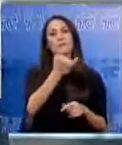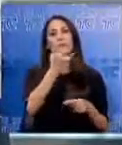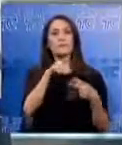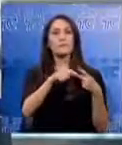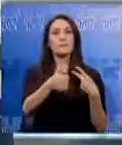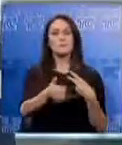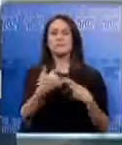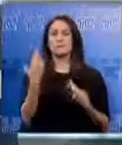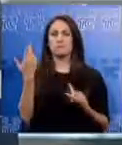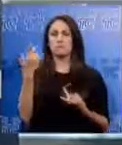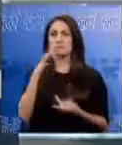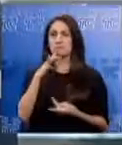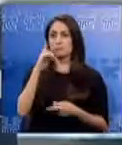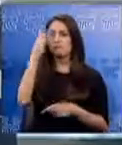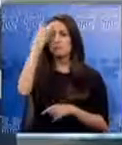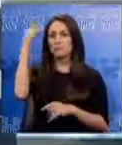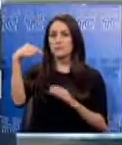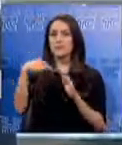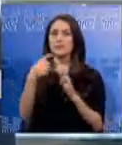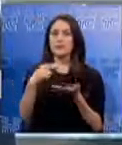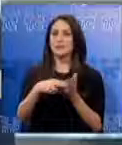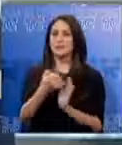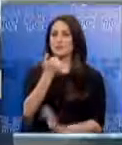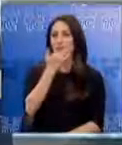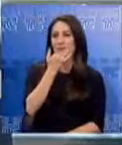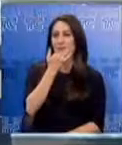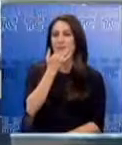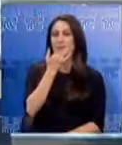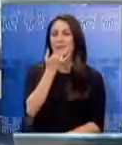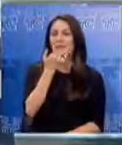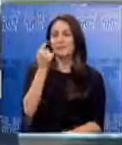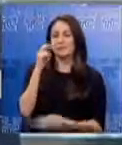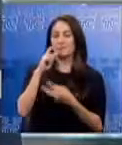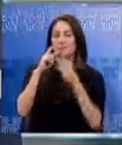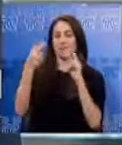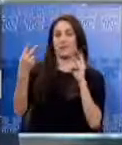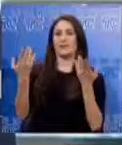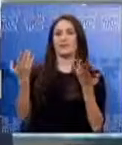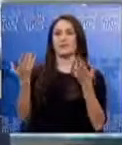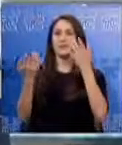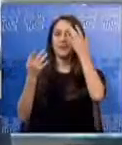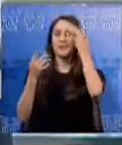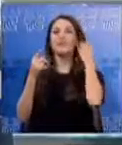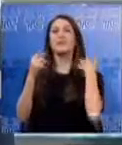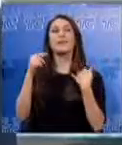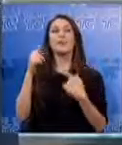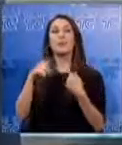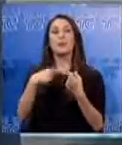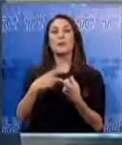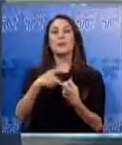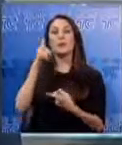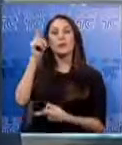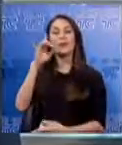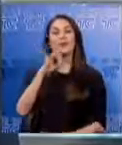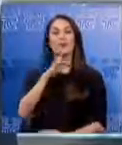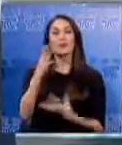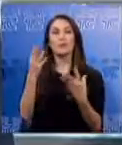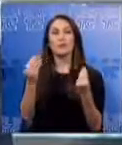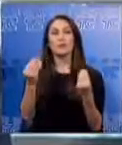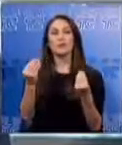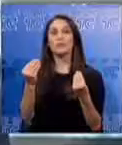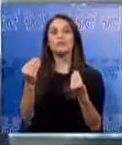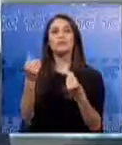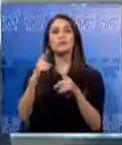lo menos irónico y contradictorio que uno de los países que alberga gran cantidad de